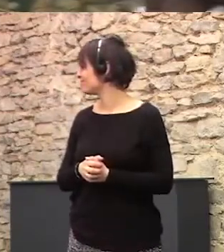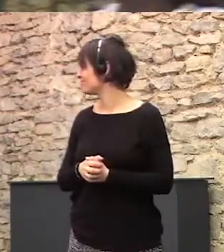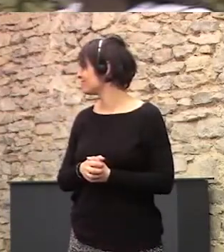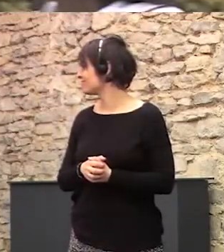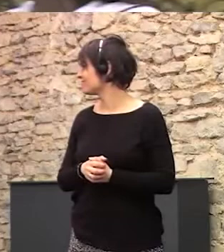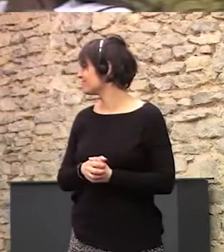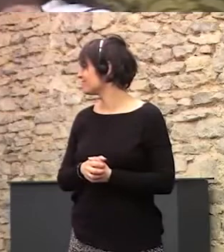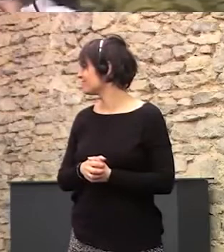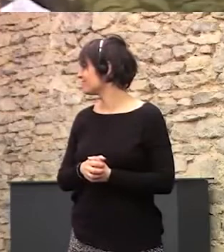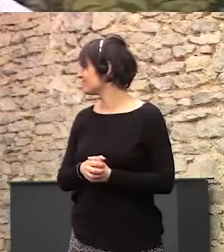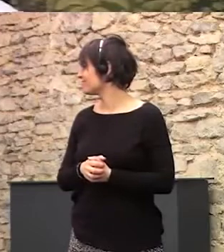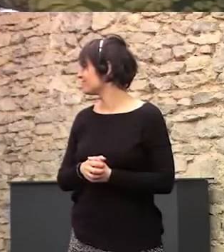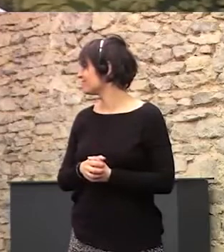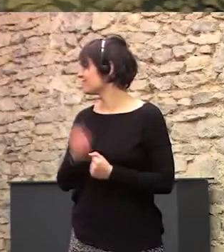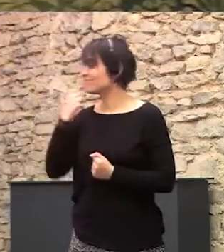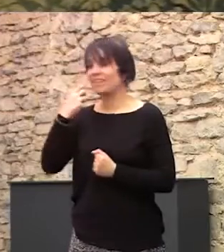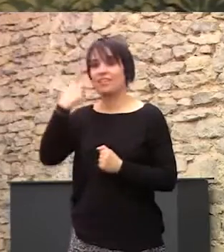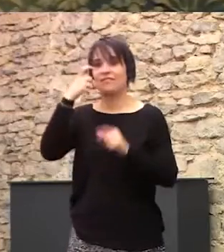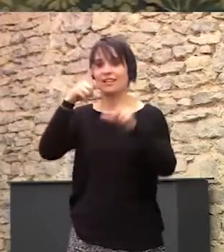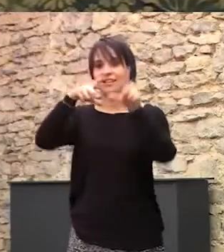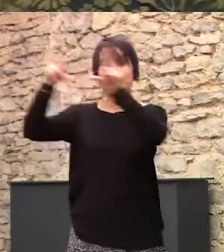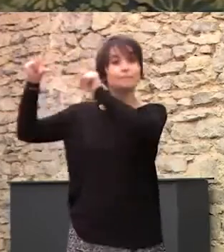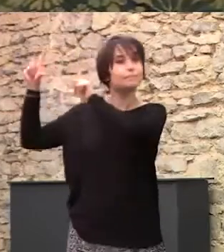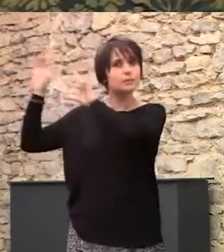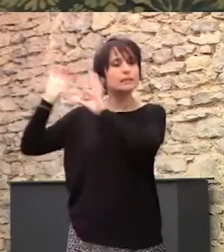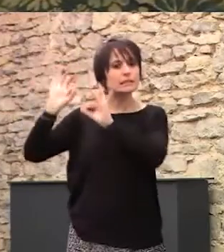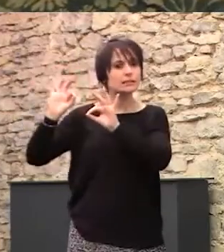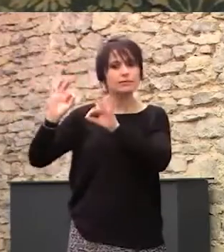¿Eh? Ah, la imagen, que necesitas la imagen, ¿no?